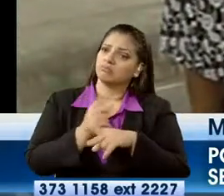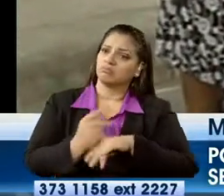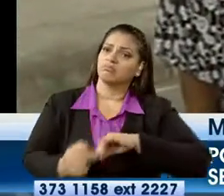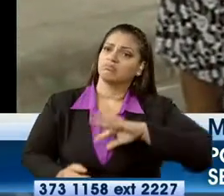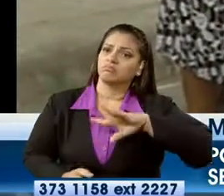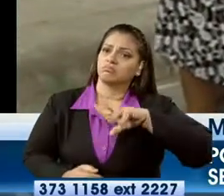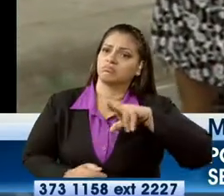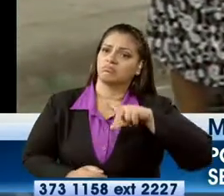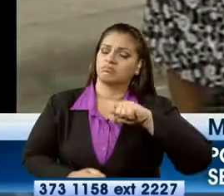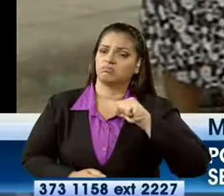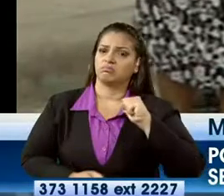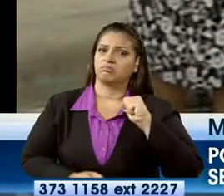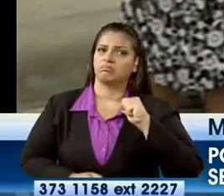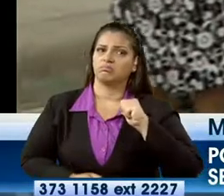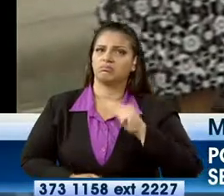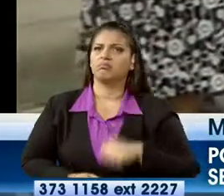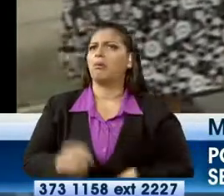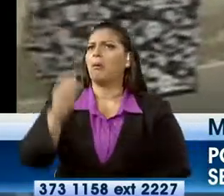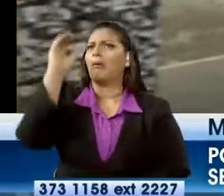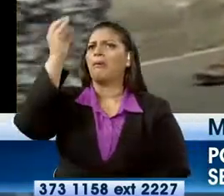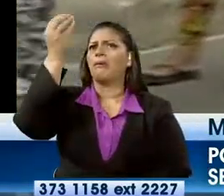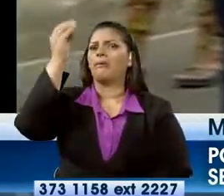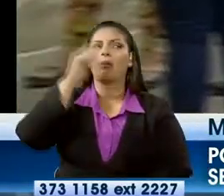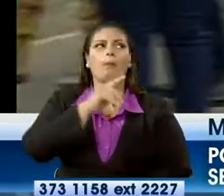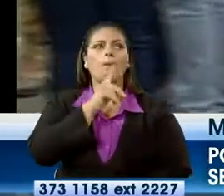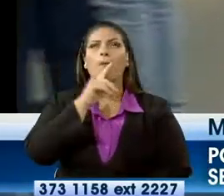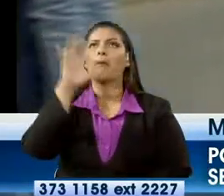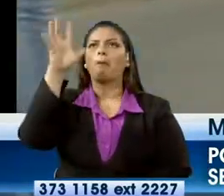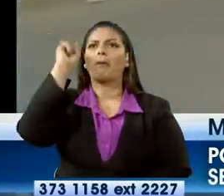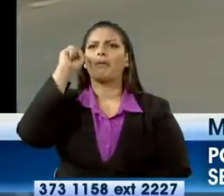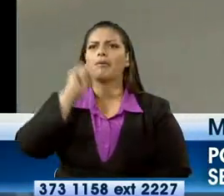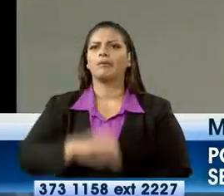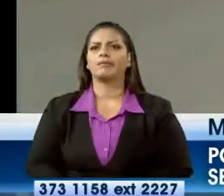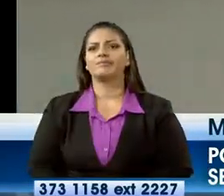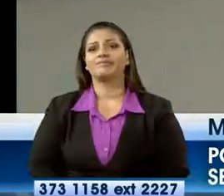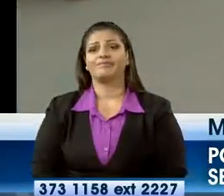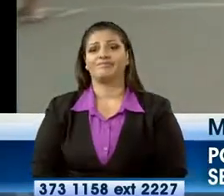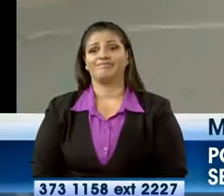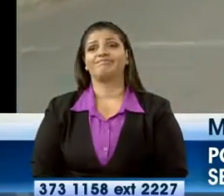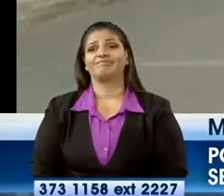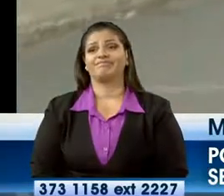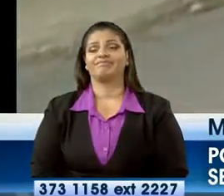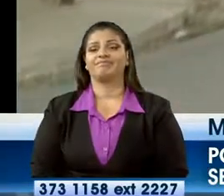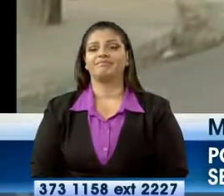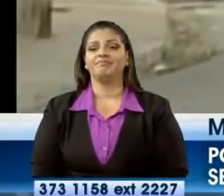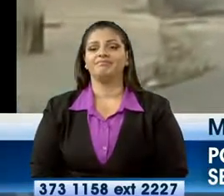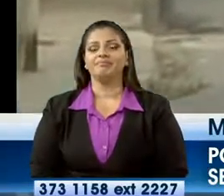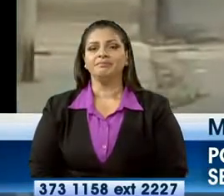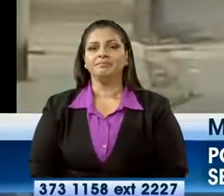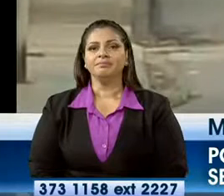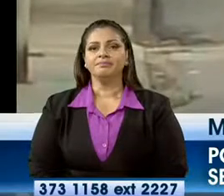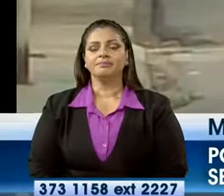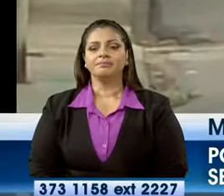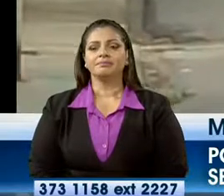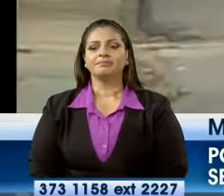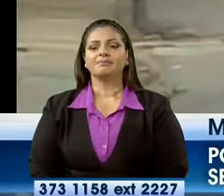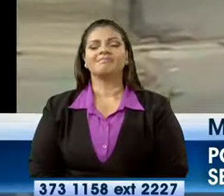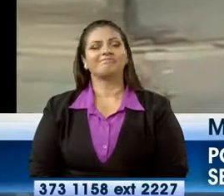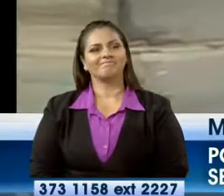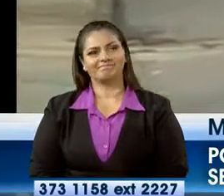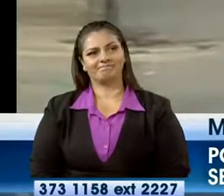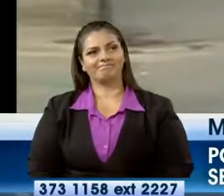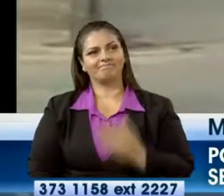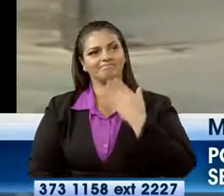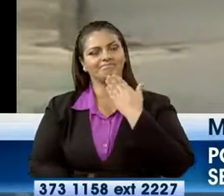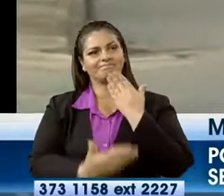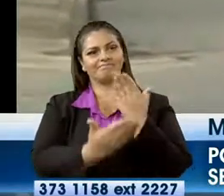y ahora los focos, usted tiene un foco ahí, ya los días no amanecen, se llevan los focos. Uh-huh. Sí, eso está pasando aquí. Bien, muchas gracias. Bueno,